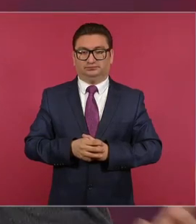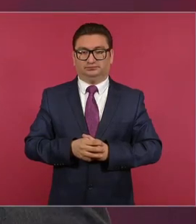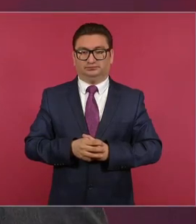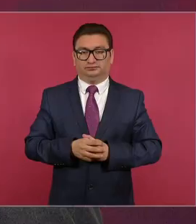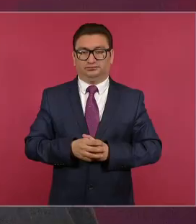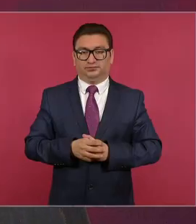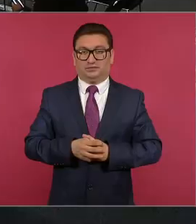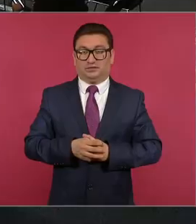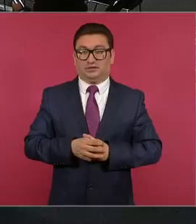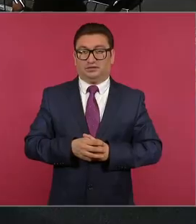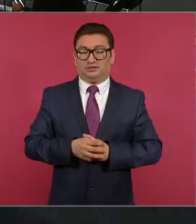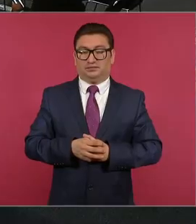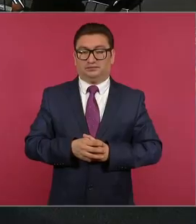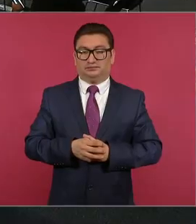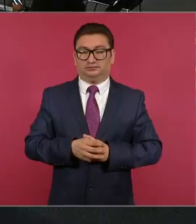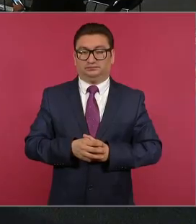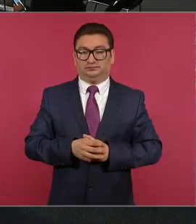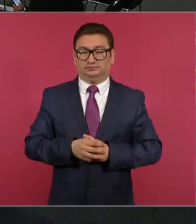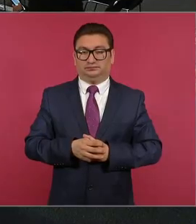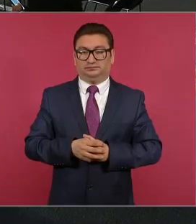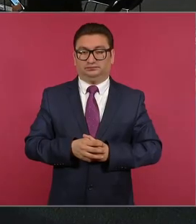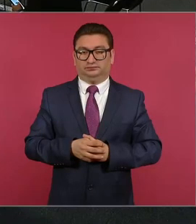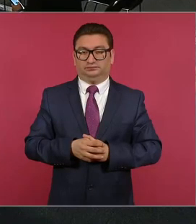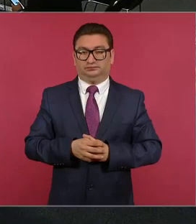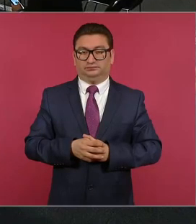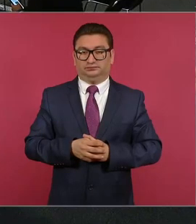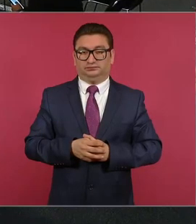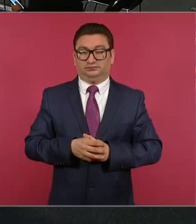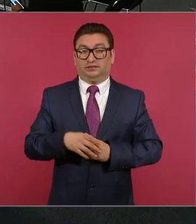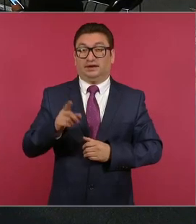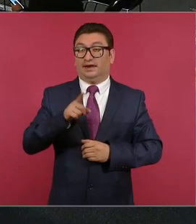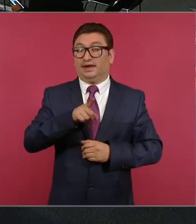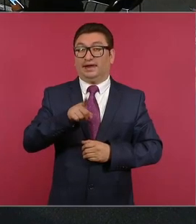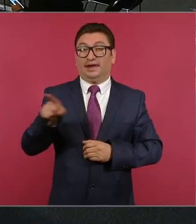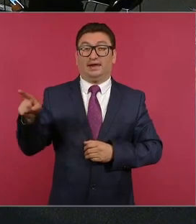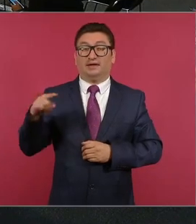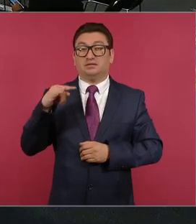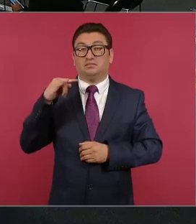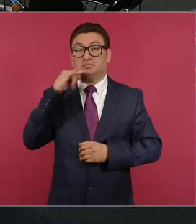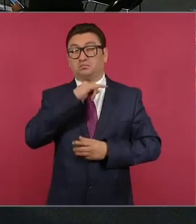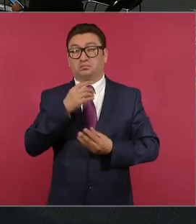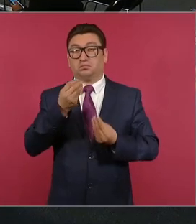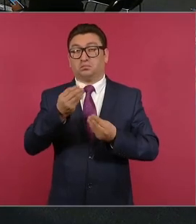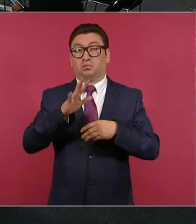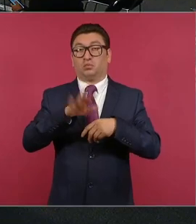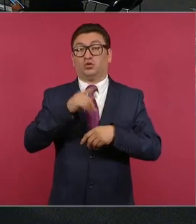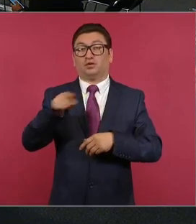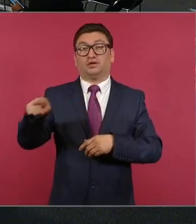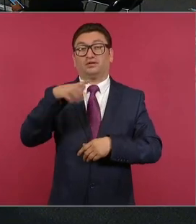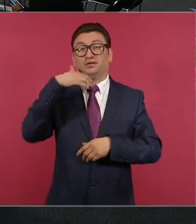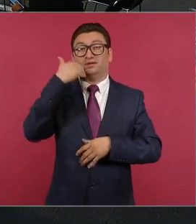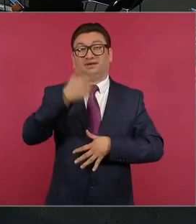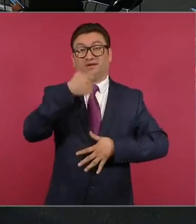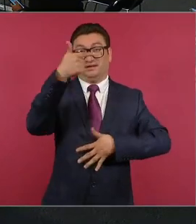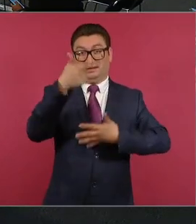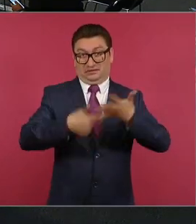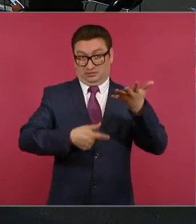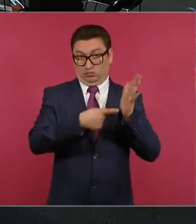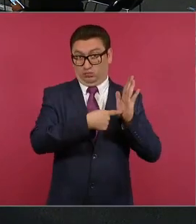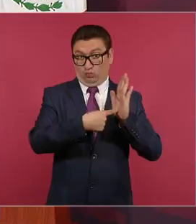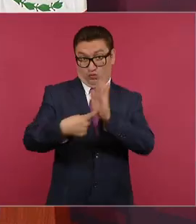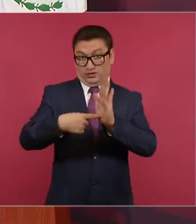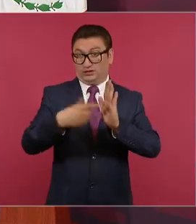Hay mucha hipocresía. ¿Quieren que yo les esté pasando la lista de cuánto era lo que recibían?